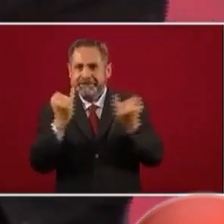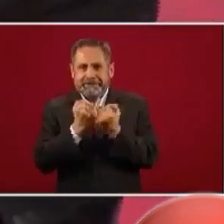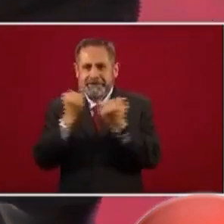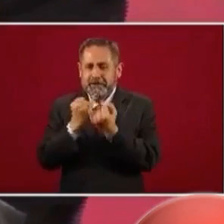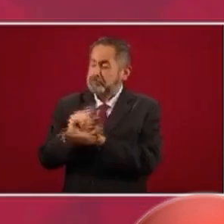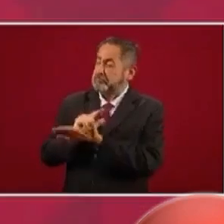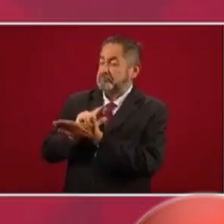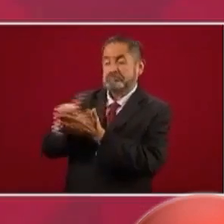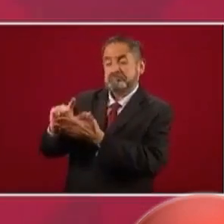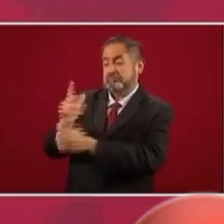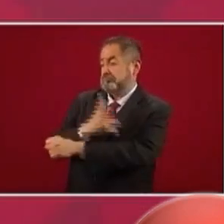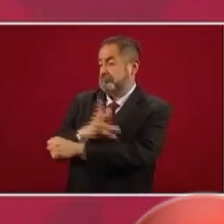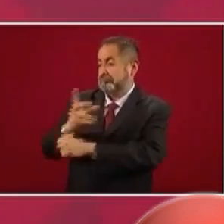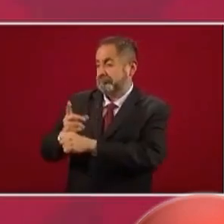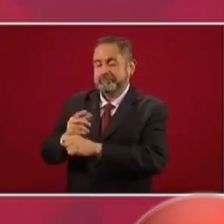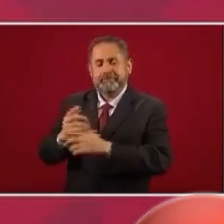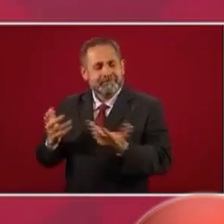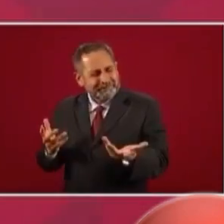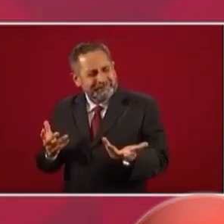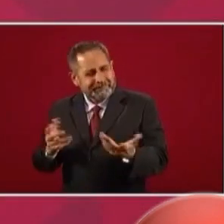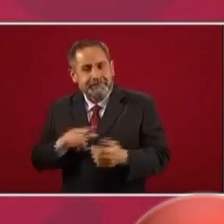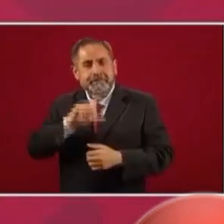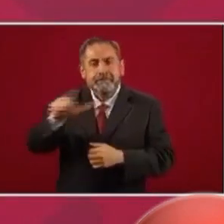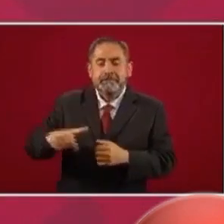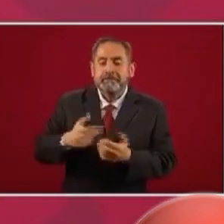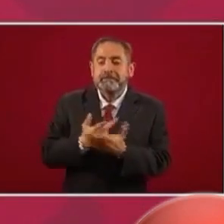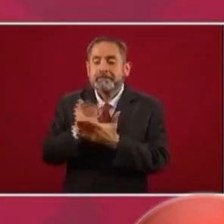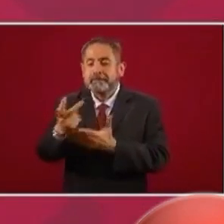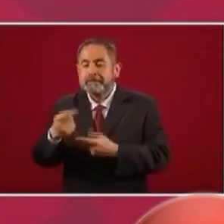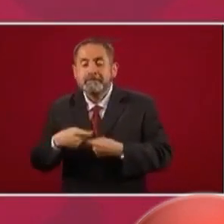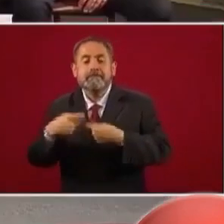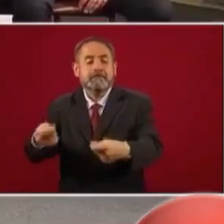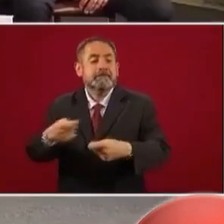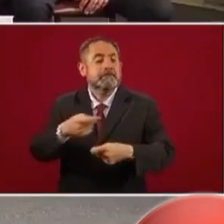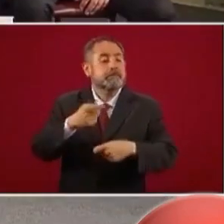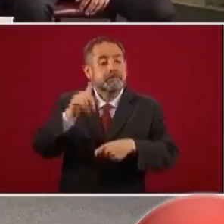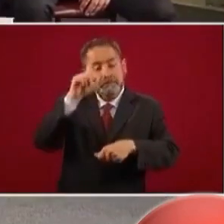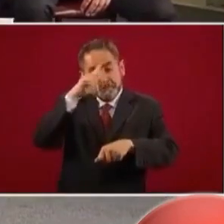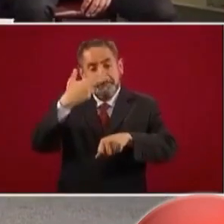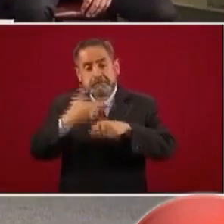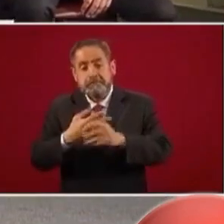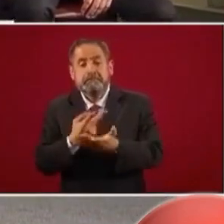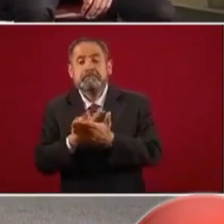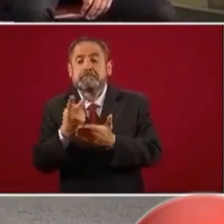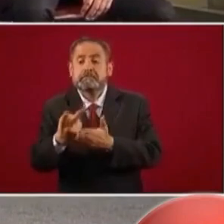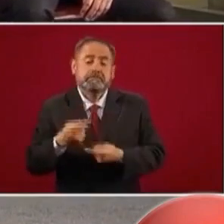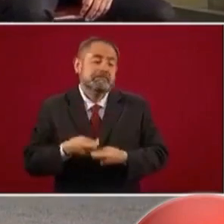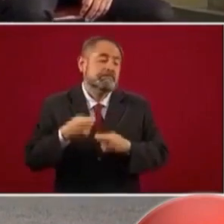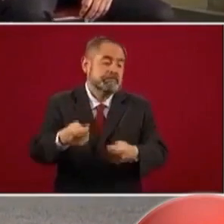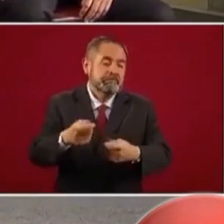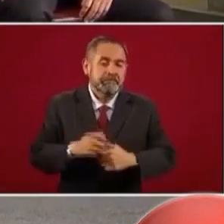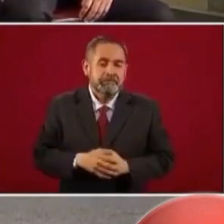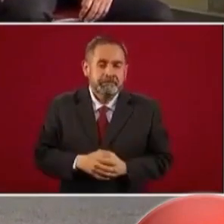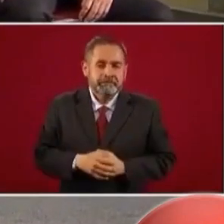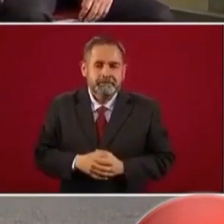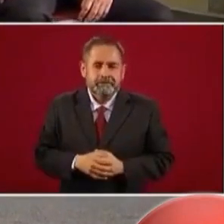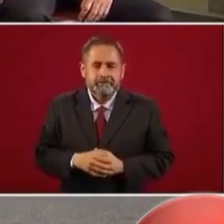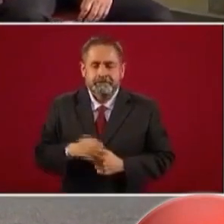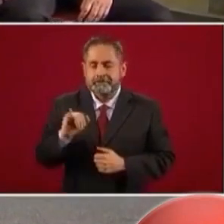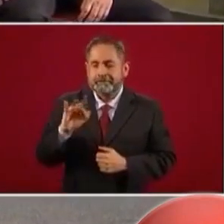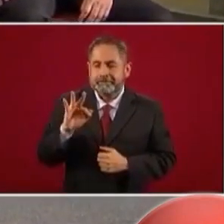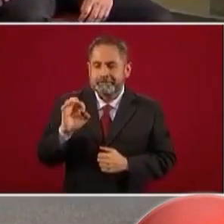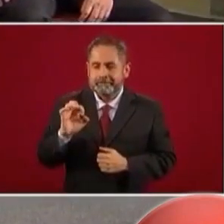y luego los premios, ¿no? A consejero del